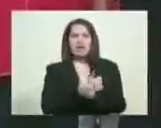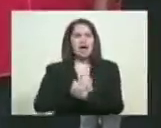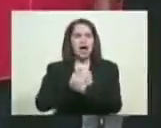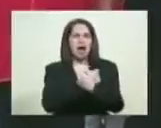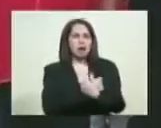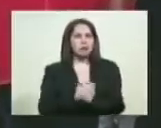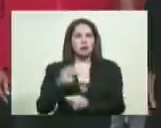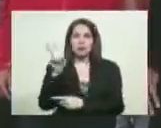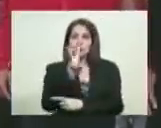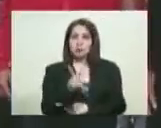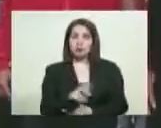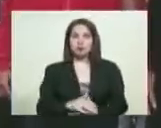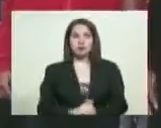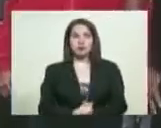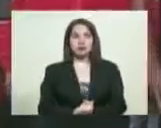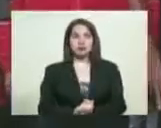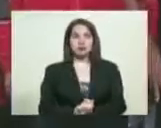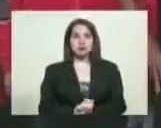Venezuela.